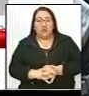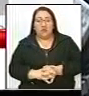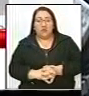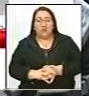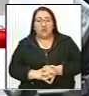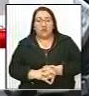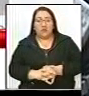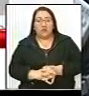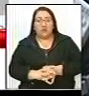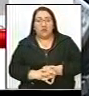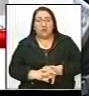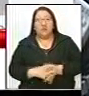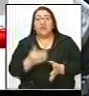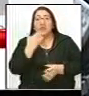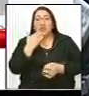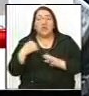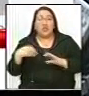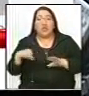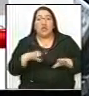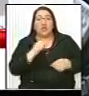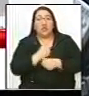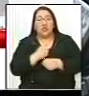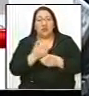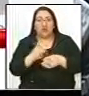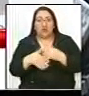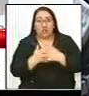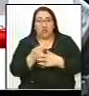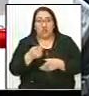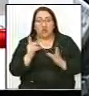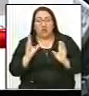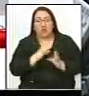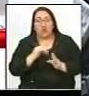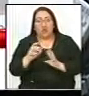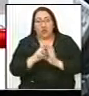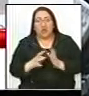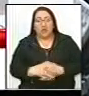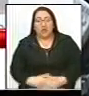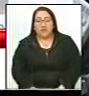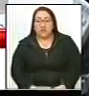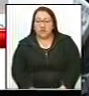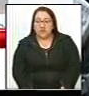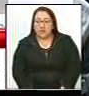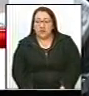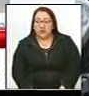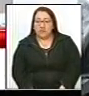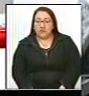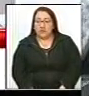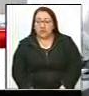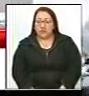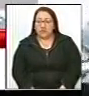quien tiene que ejecutar y llevar y gestionar todo esto es el gobierno regional.